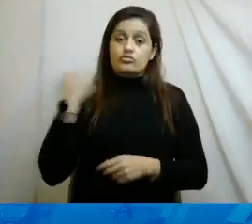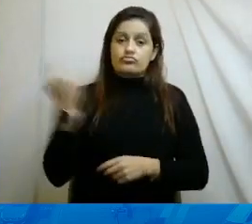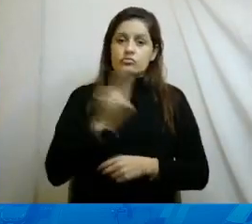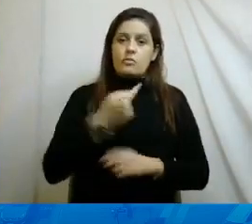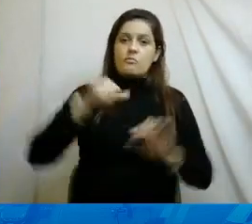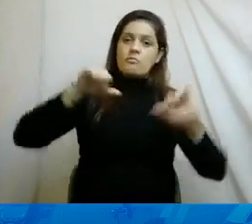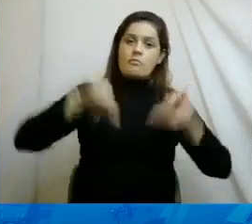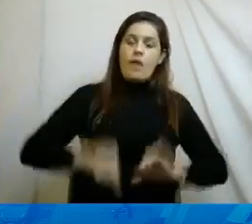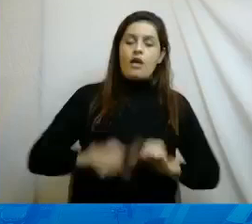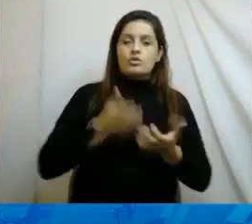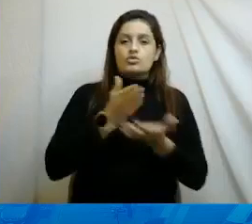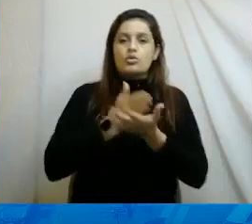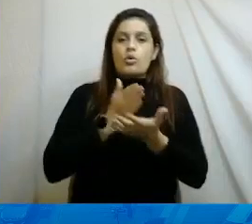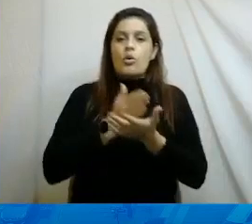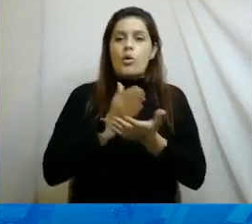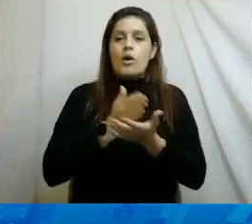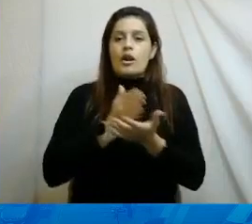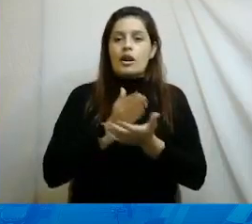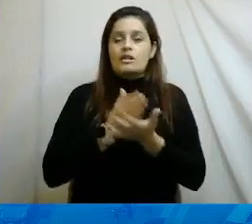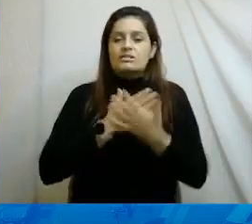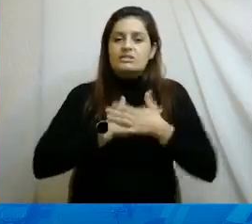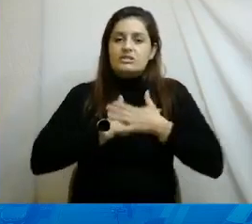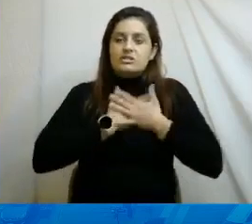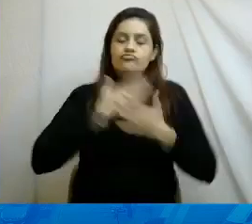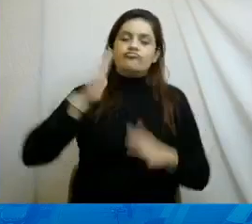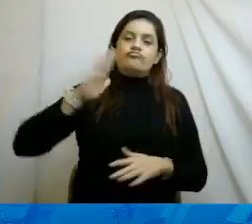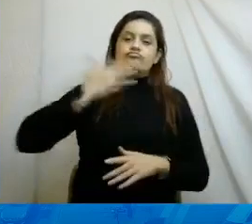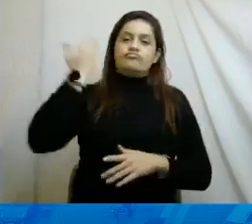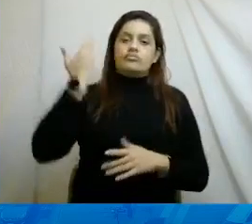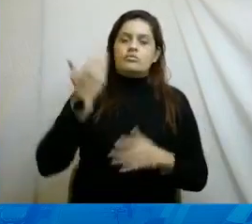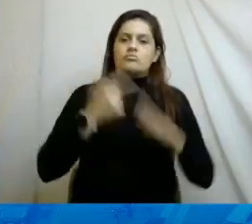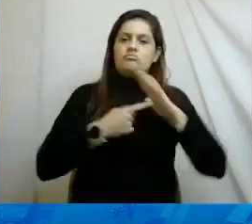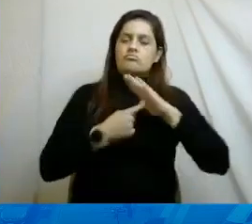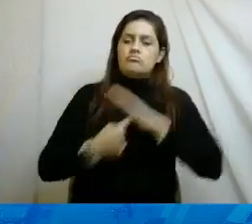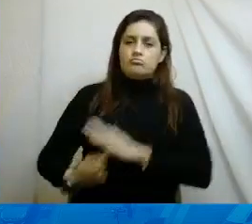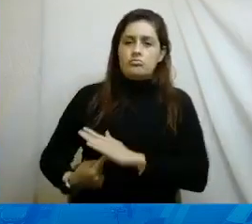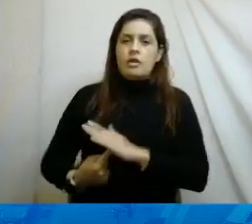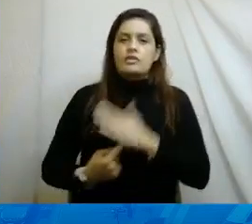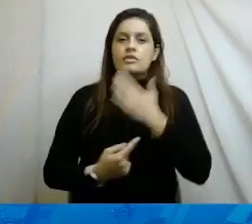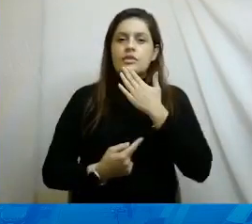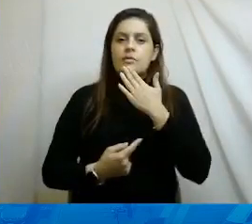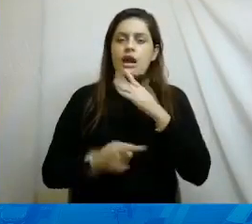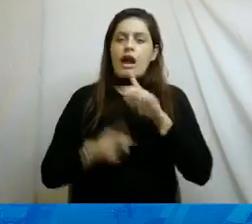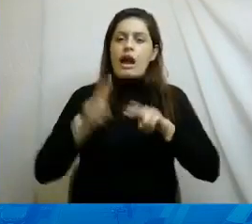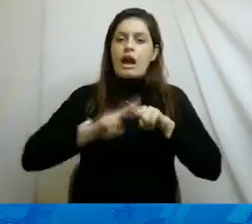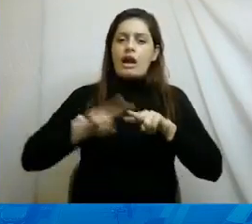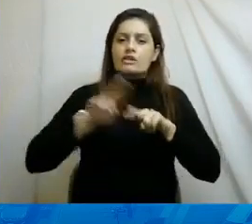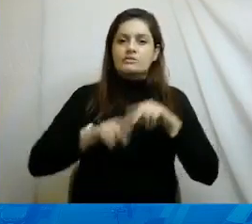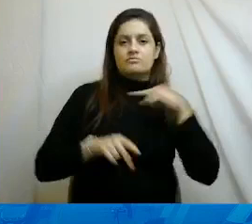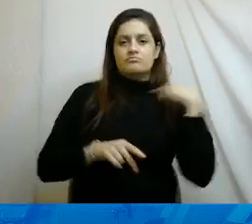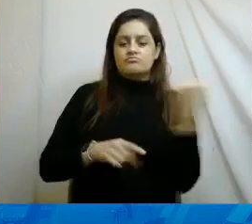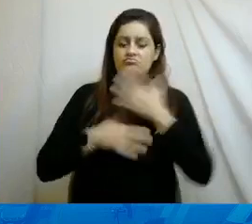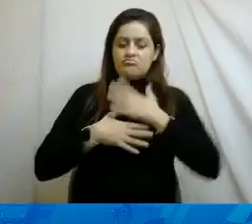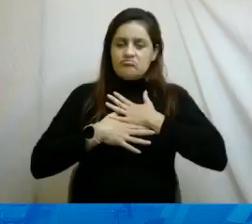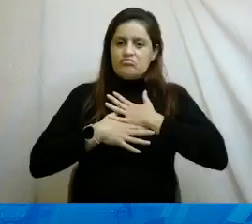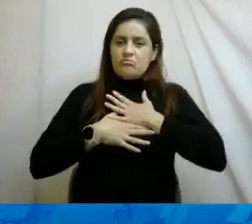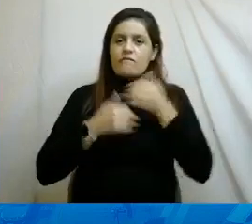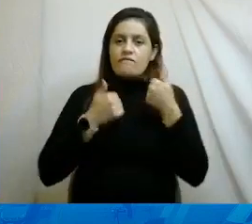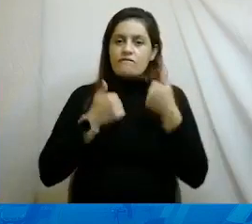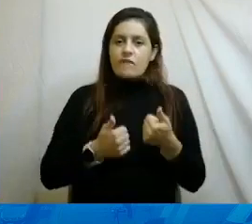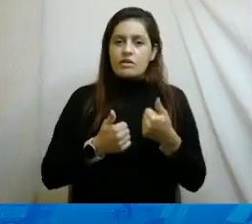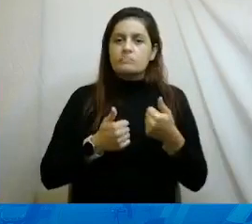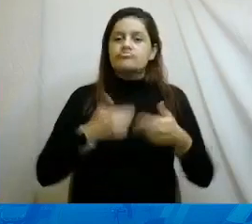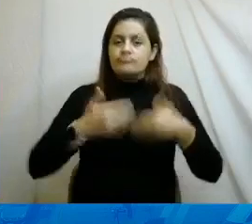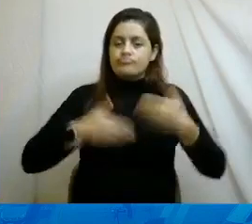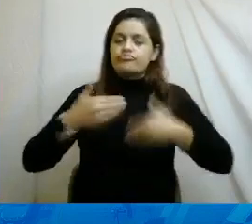como comunidad educativa, sintiéndonos pasados a llevar, menoscabados y generando un quiebre en el bienestar emocional que había logrado el